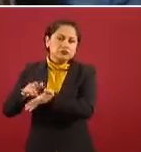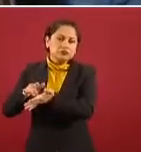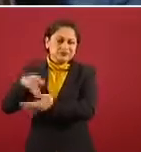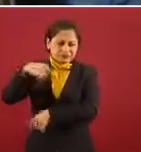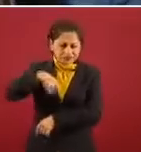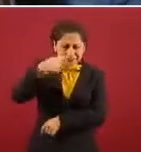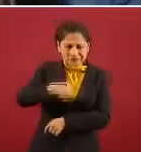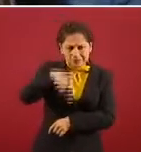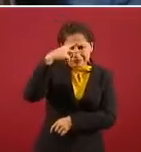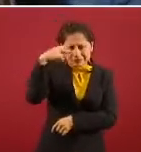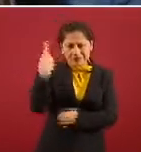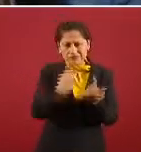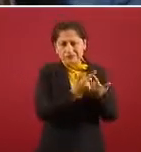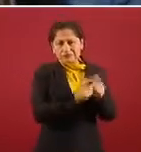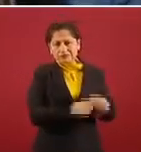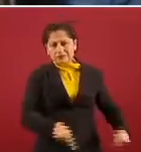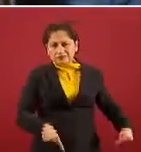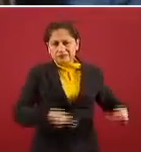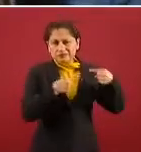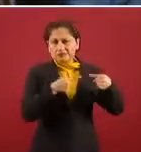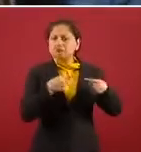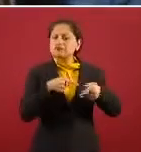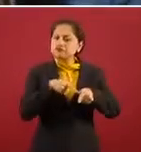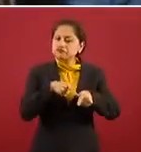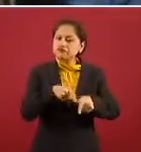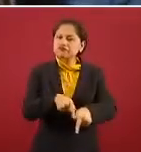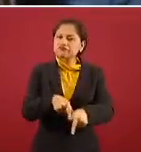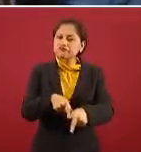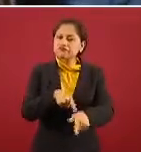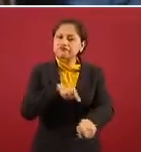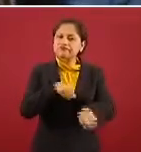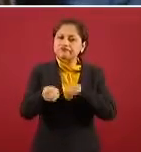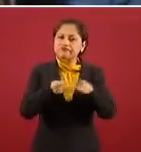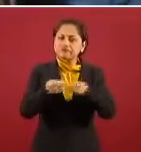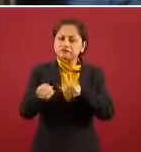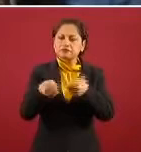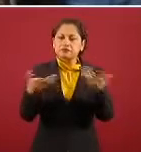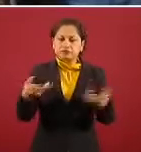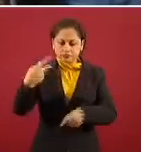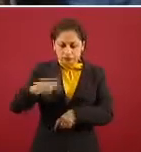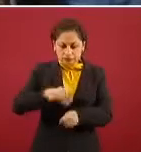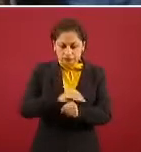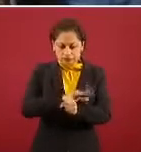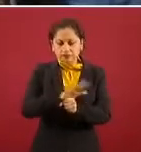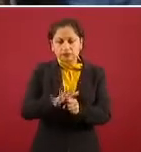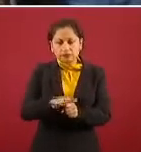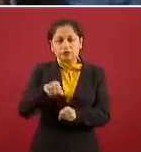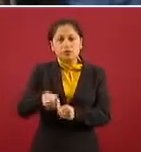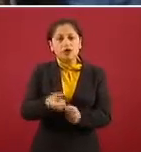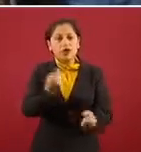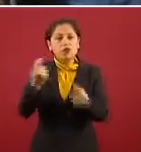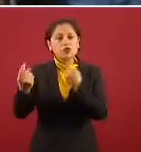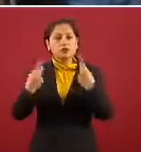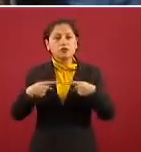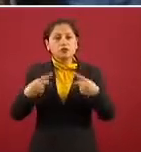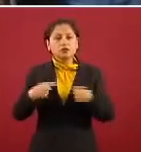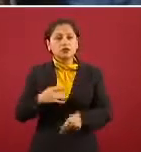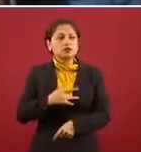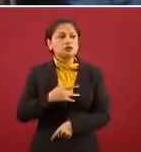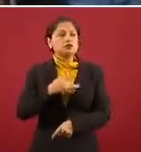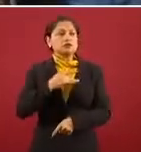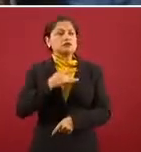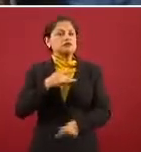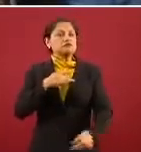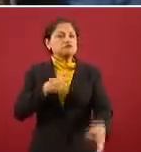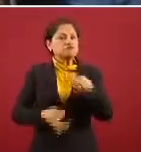presidente, ha sacado a flote las inequidades y la falta de patriotismo y solidaridad de muchos. Existen